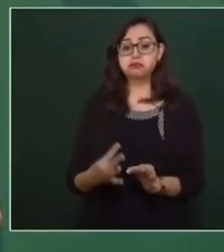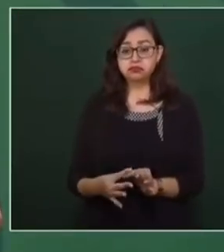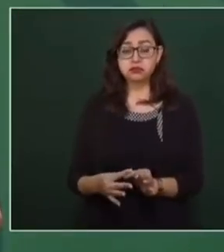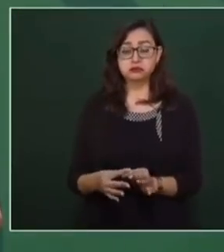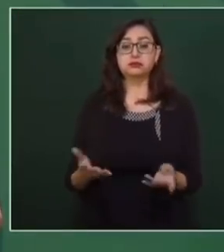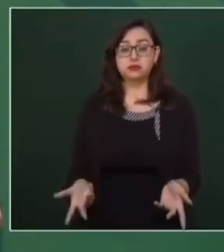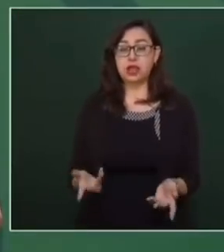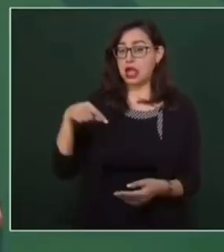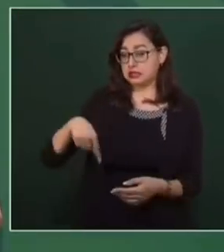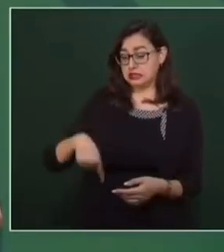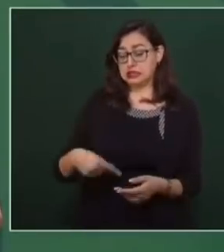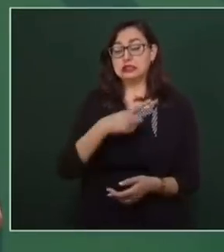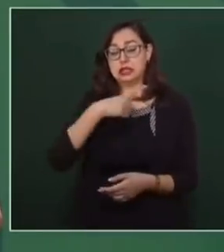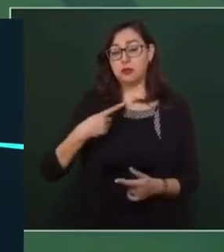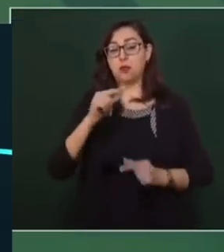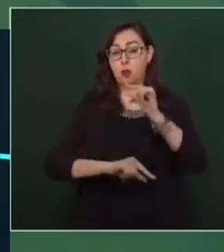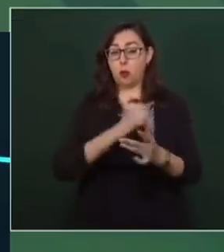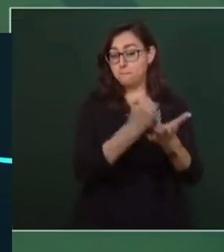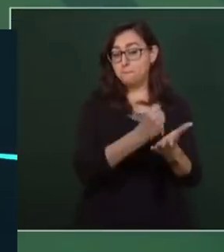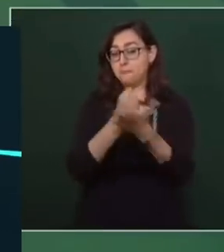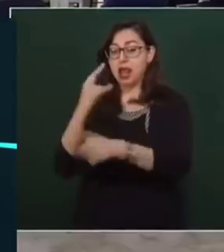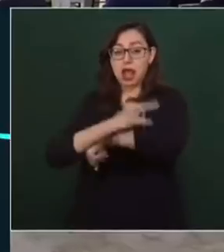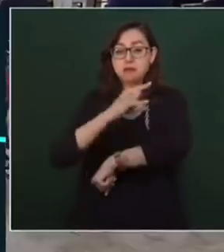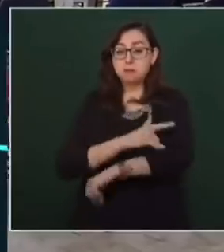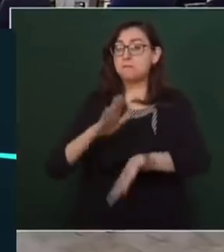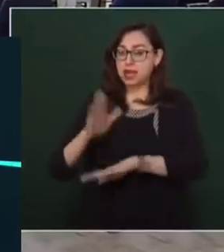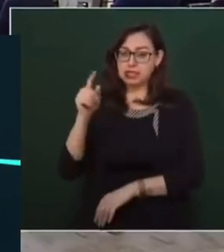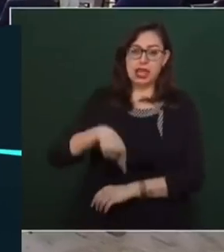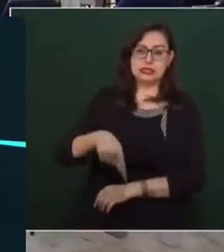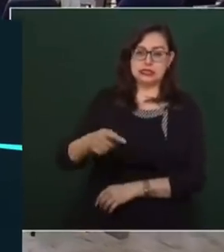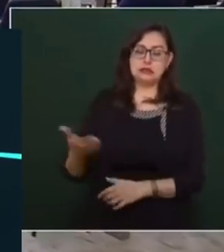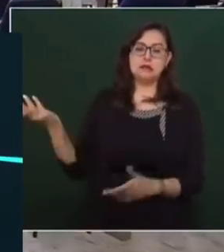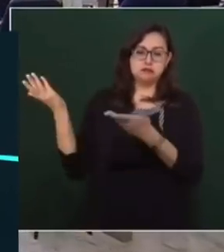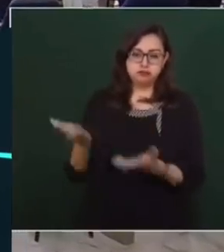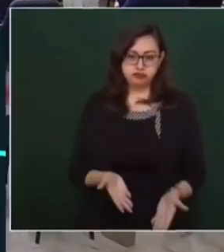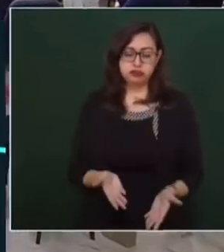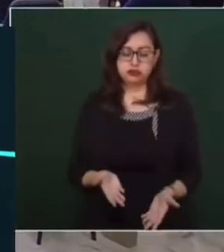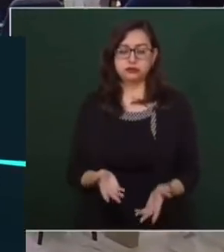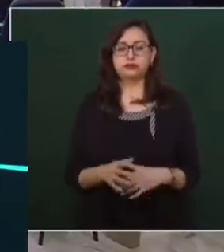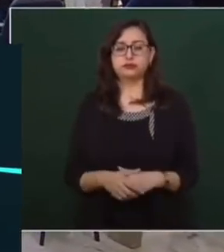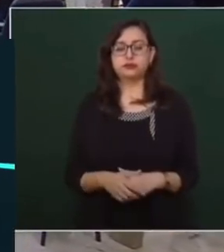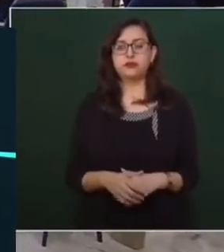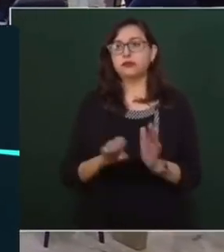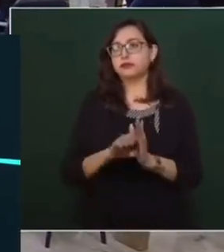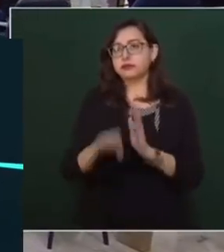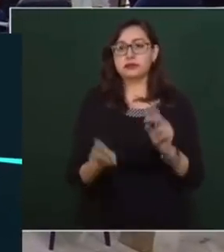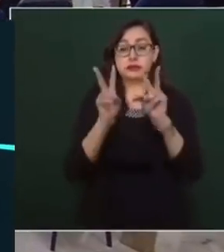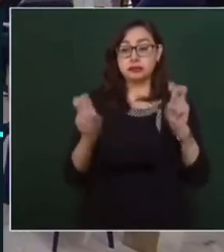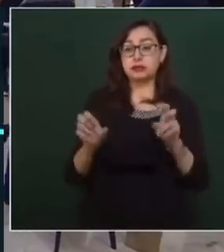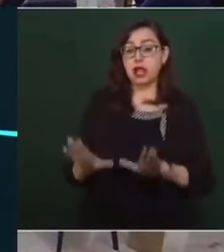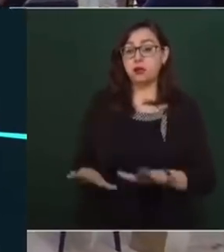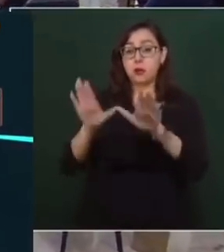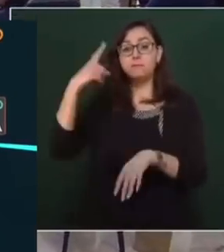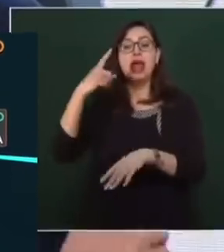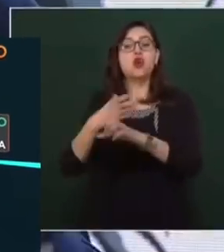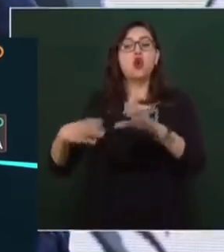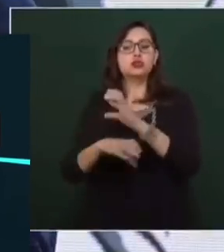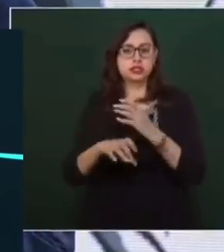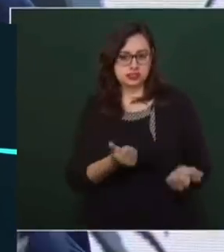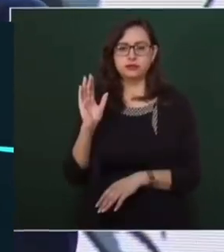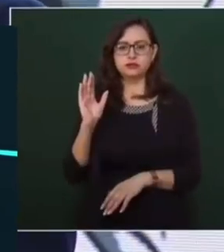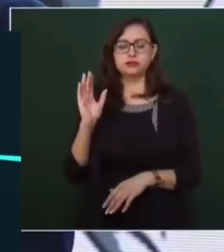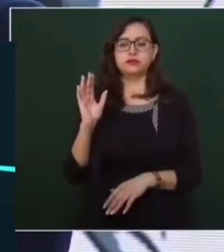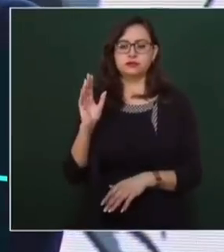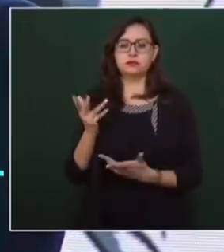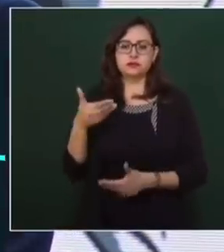las líneas aéreas vayan incrementando sus viajes. Ya en el caso de carga se tiene